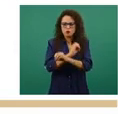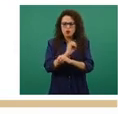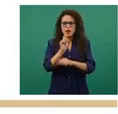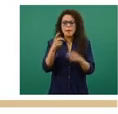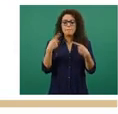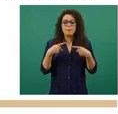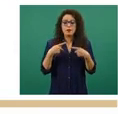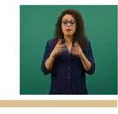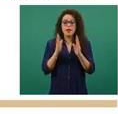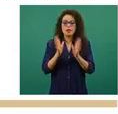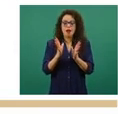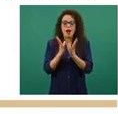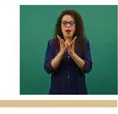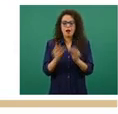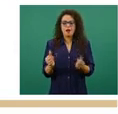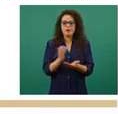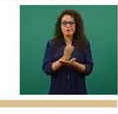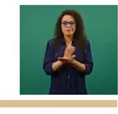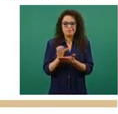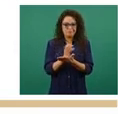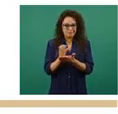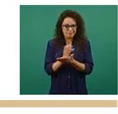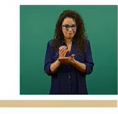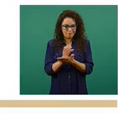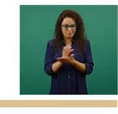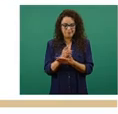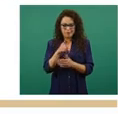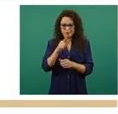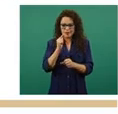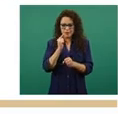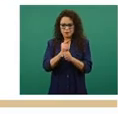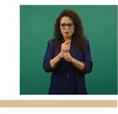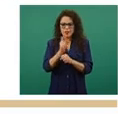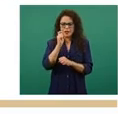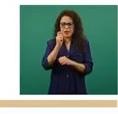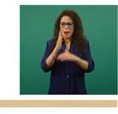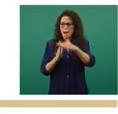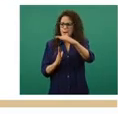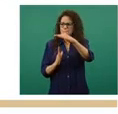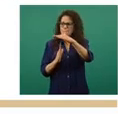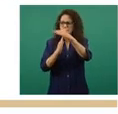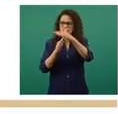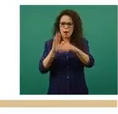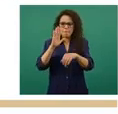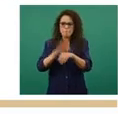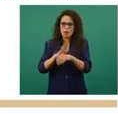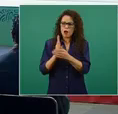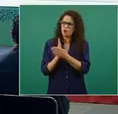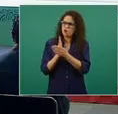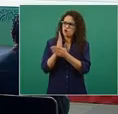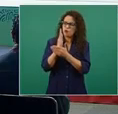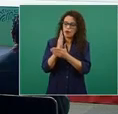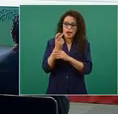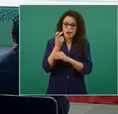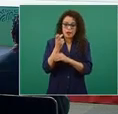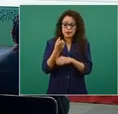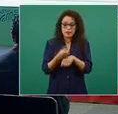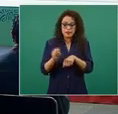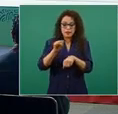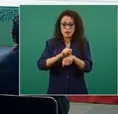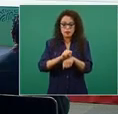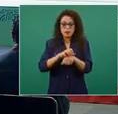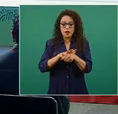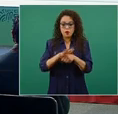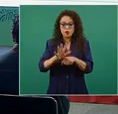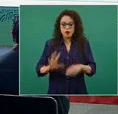personas recuperadas, ustedes pueden identificar en los puntos más altos a qué semanas epidemiológicas están